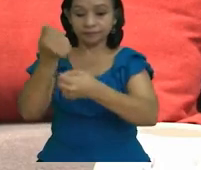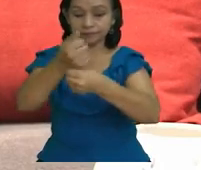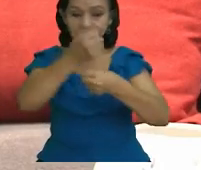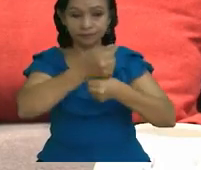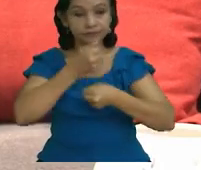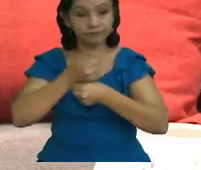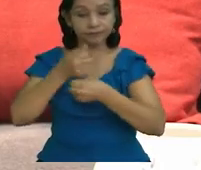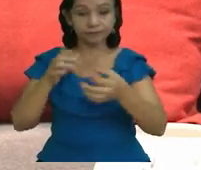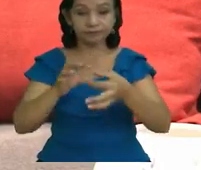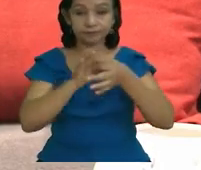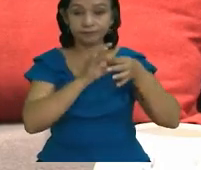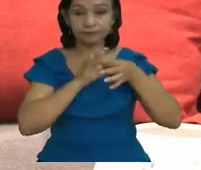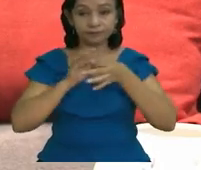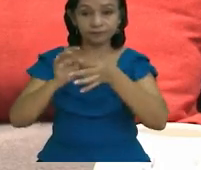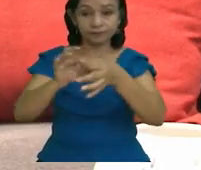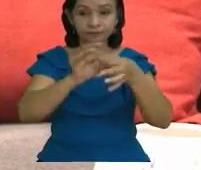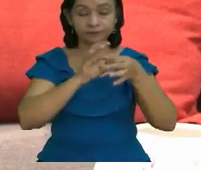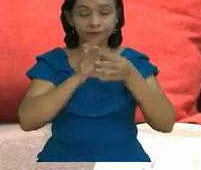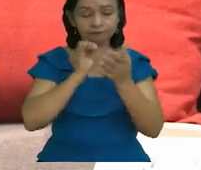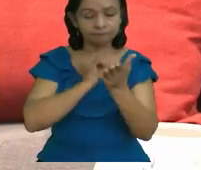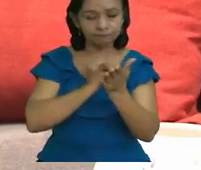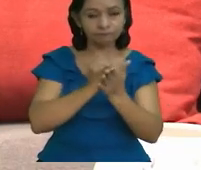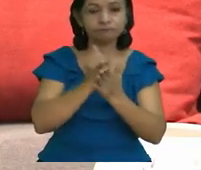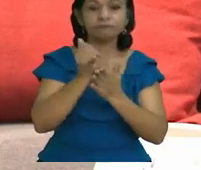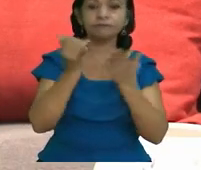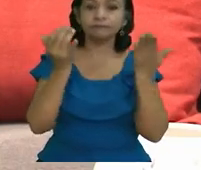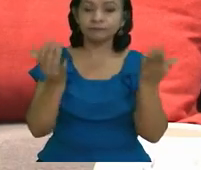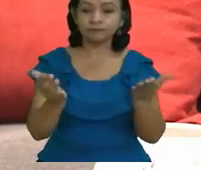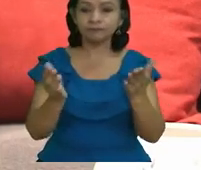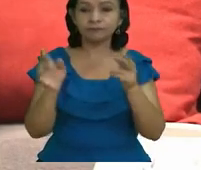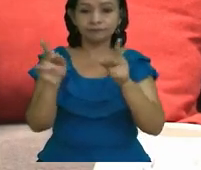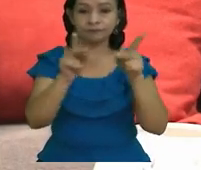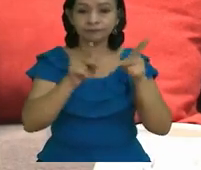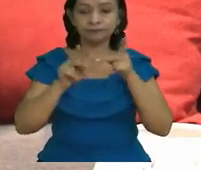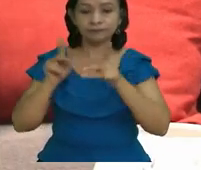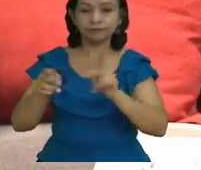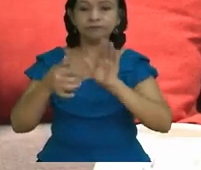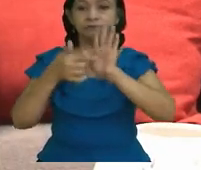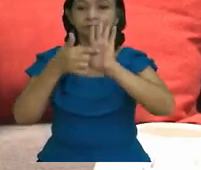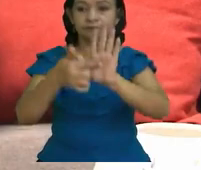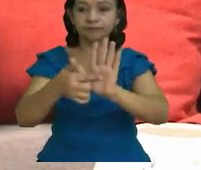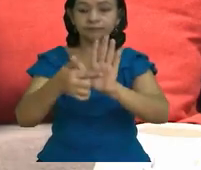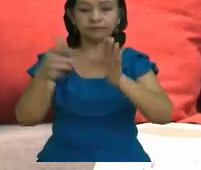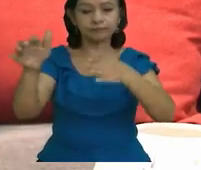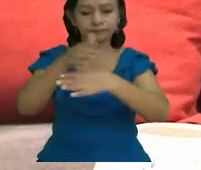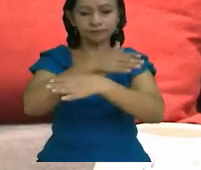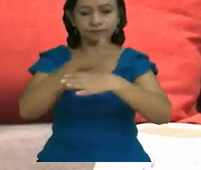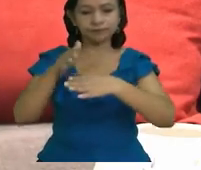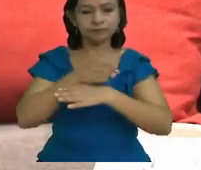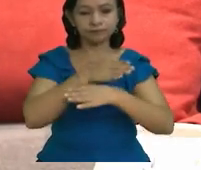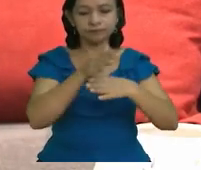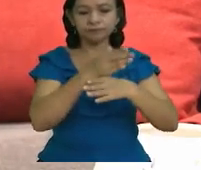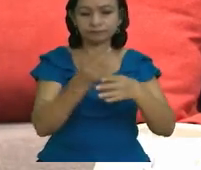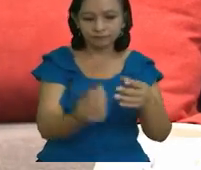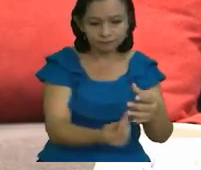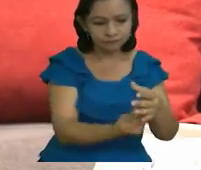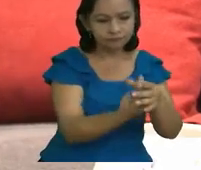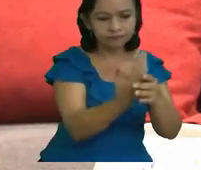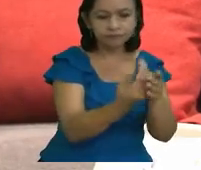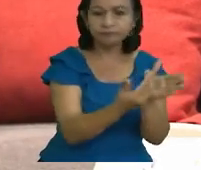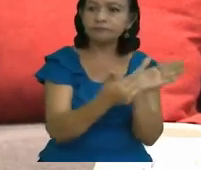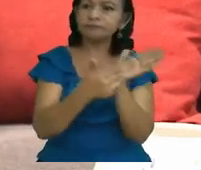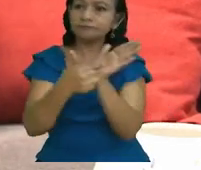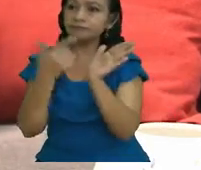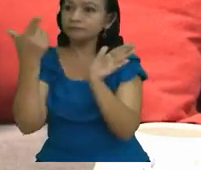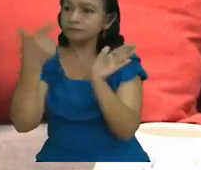nosotros en ese mecanismo de investigación, entonces ellos también presentan las variedades que sembraron, las variedades que produjeron,